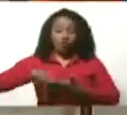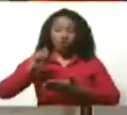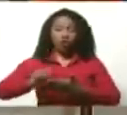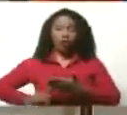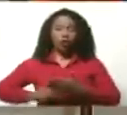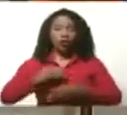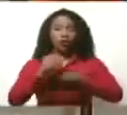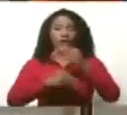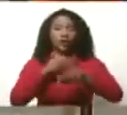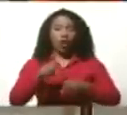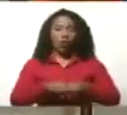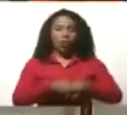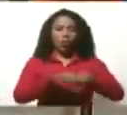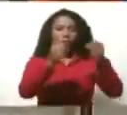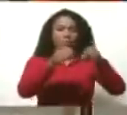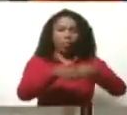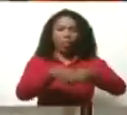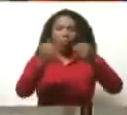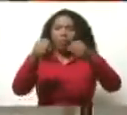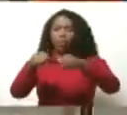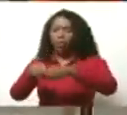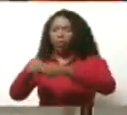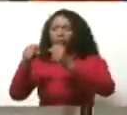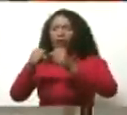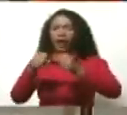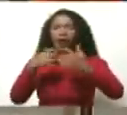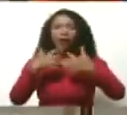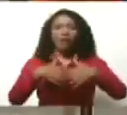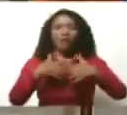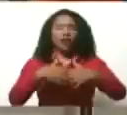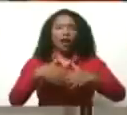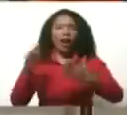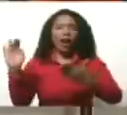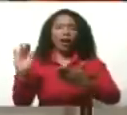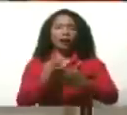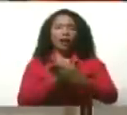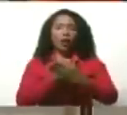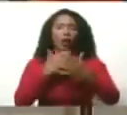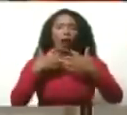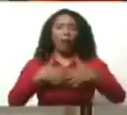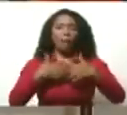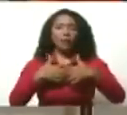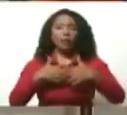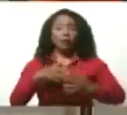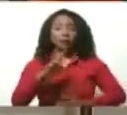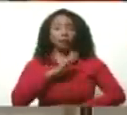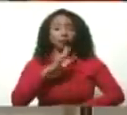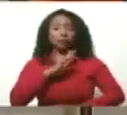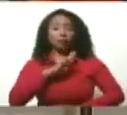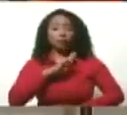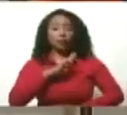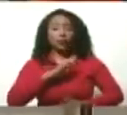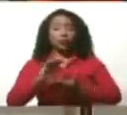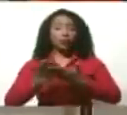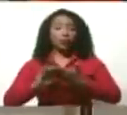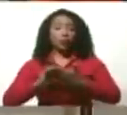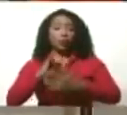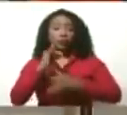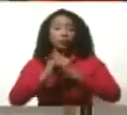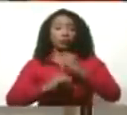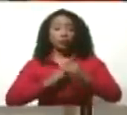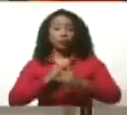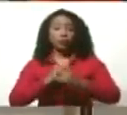se hicieron dañando la industria, pues le quitaron a empresas de prestigio y de solvencia